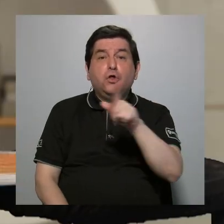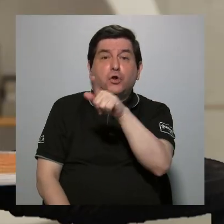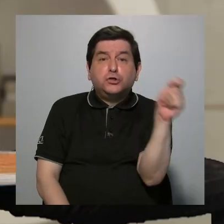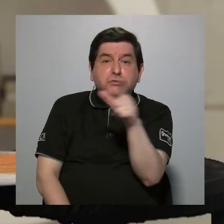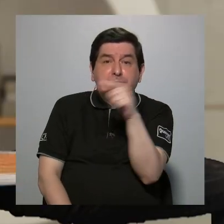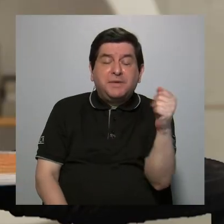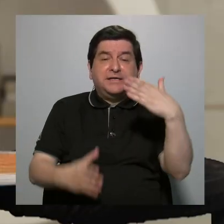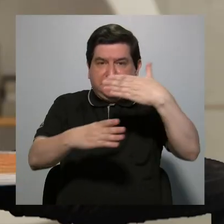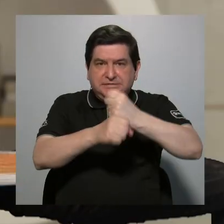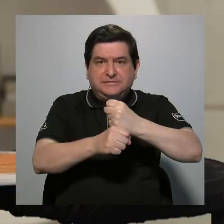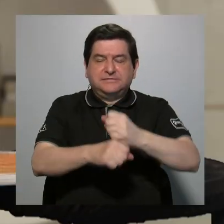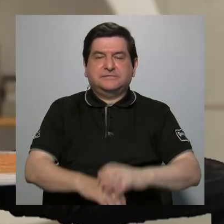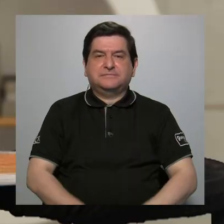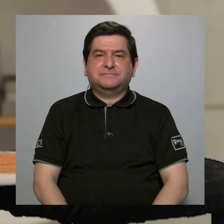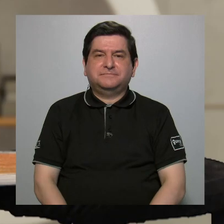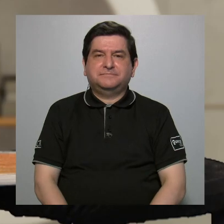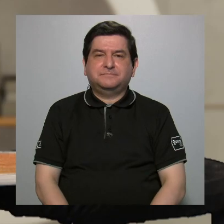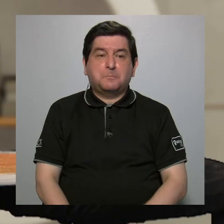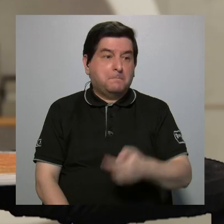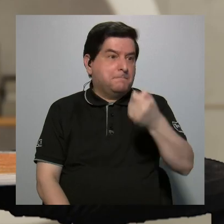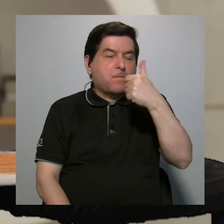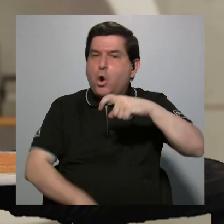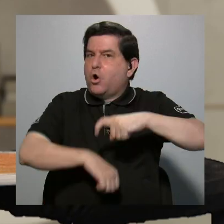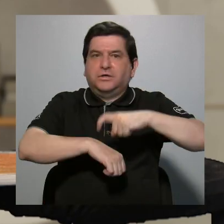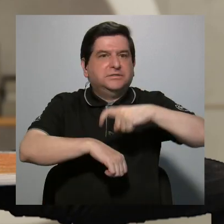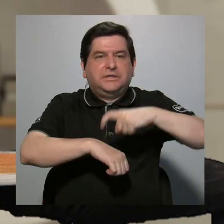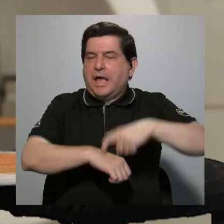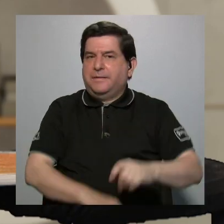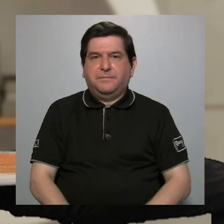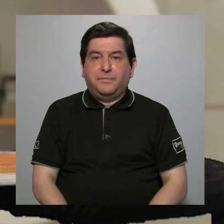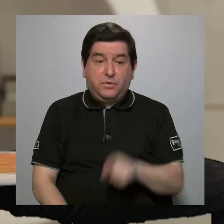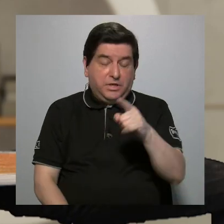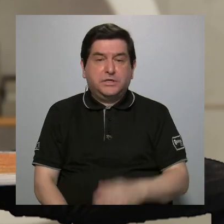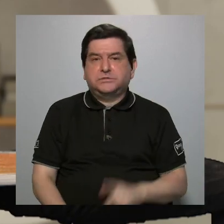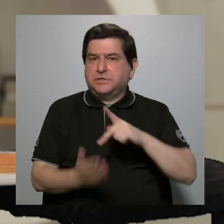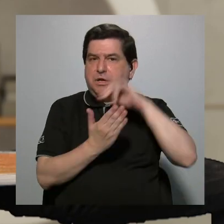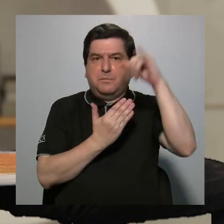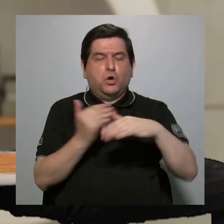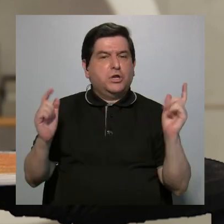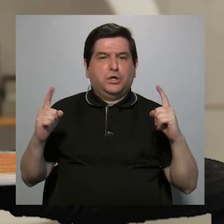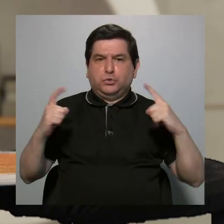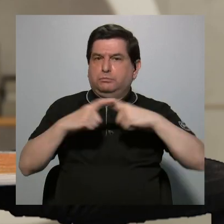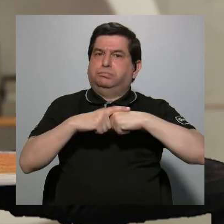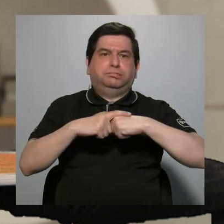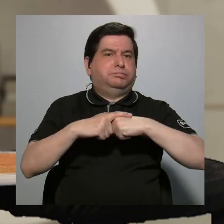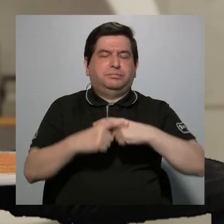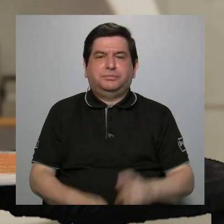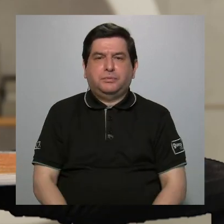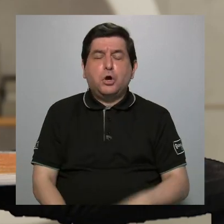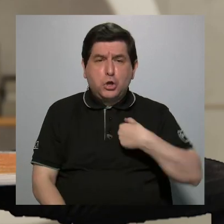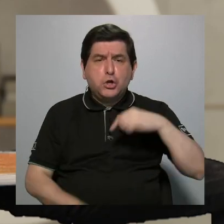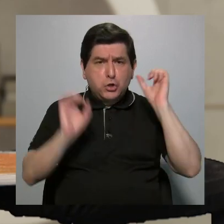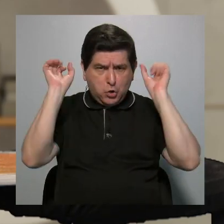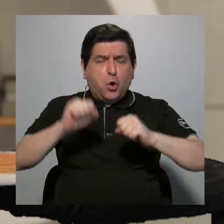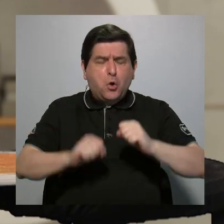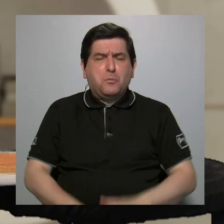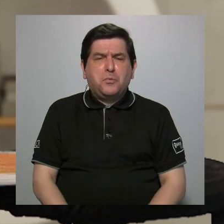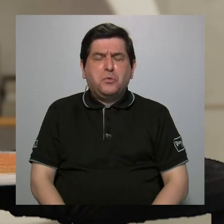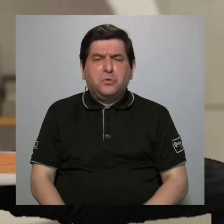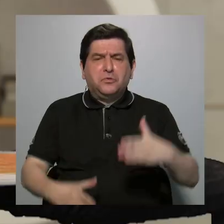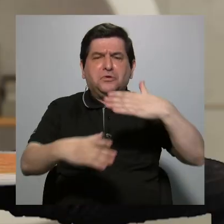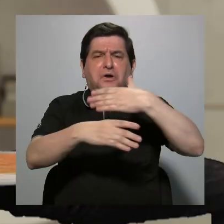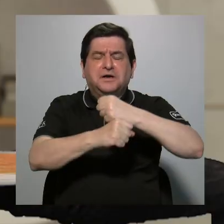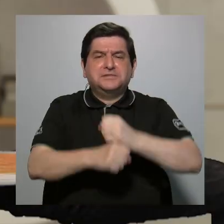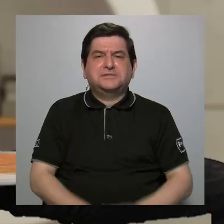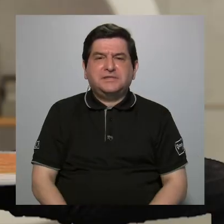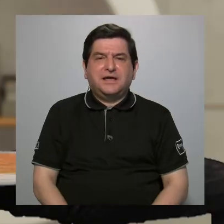únicamente 2 meses para realizarlo. Muy poco tiempo para un proyecto tan complejo. Claro. Lo logré sacar adelante